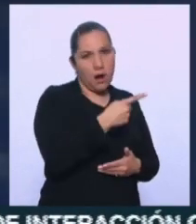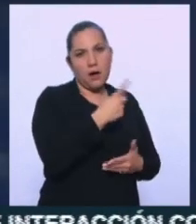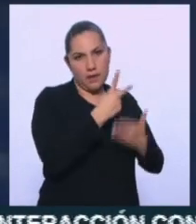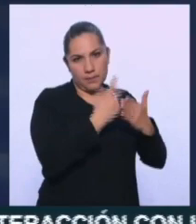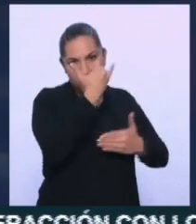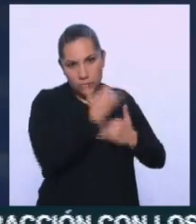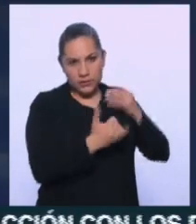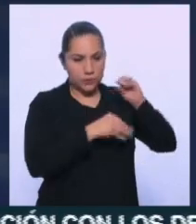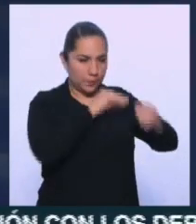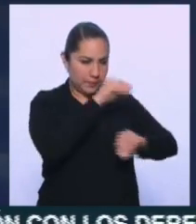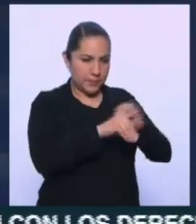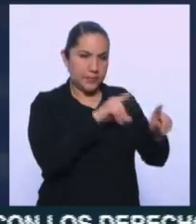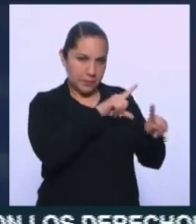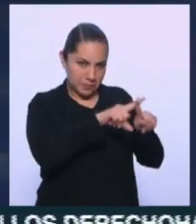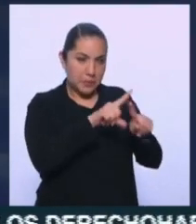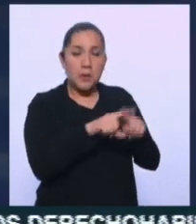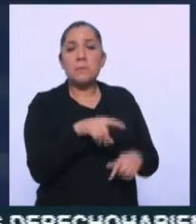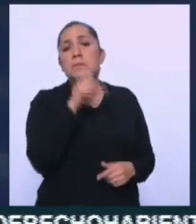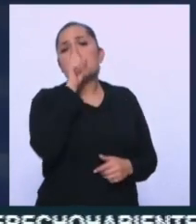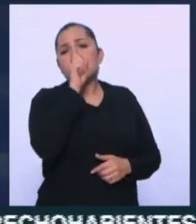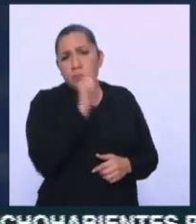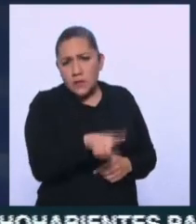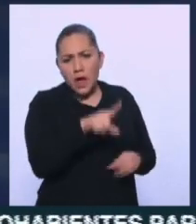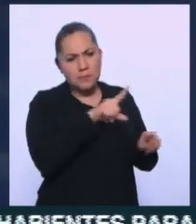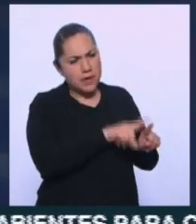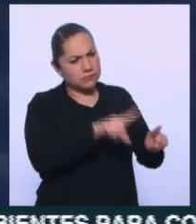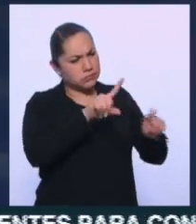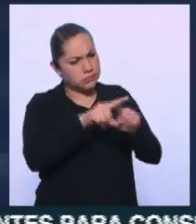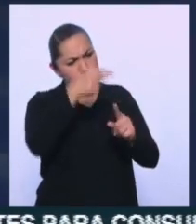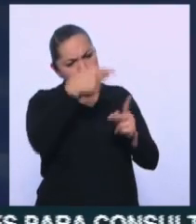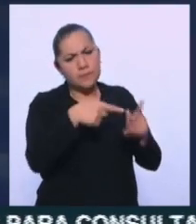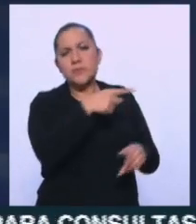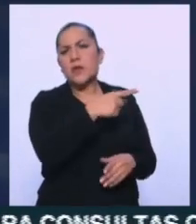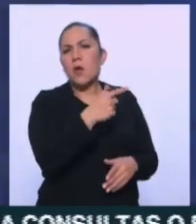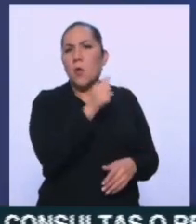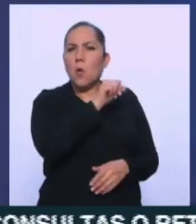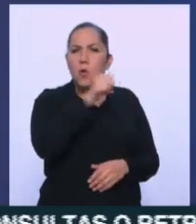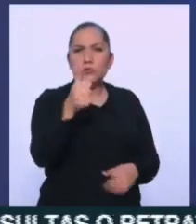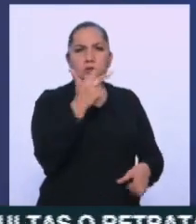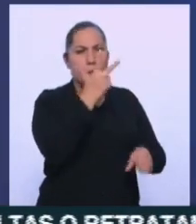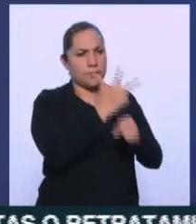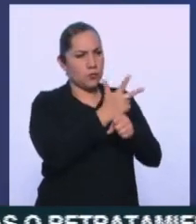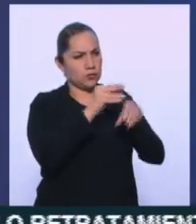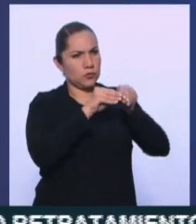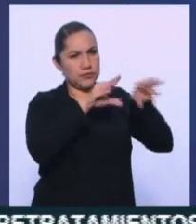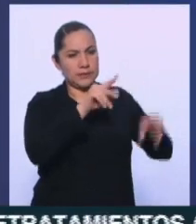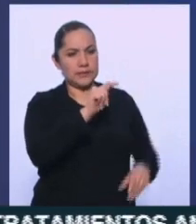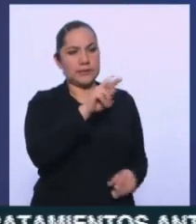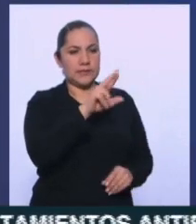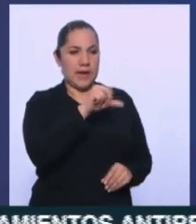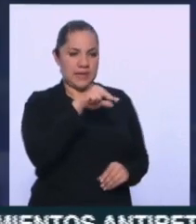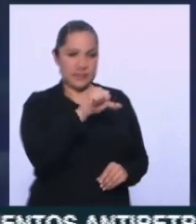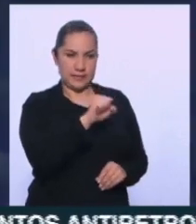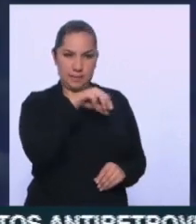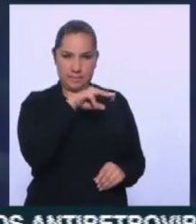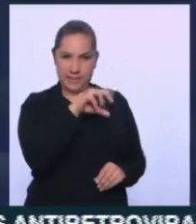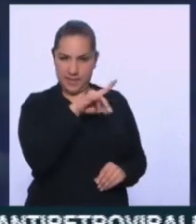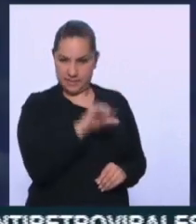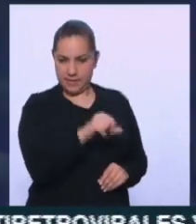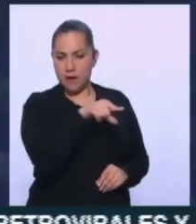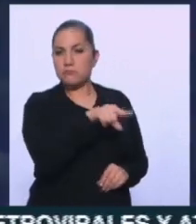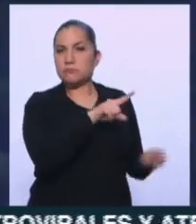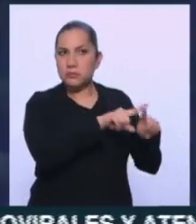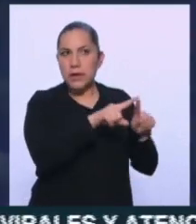para largometrajes, otra para producciones transmedia, ¿no? Que es algo que ahorita está... digamos, son los